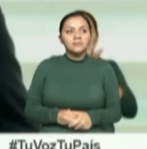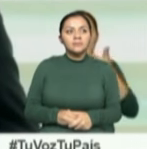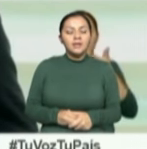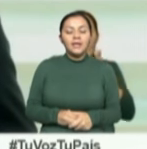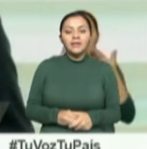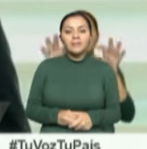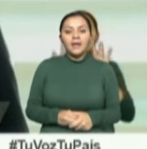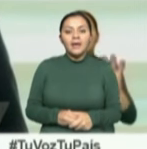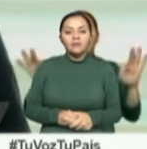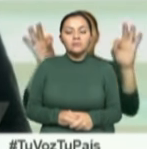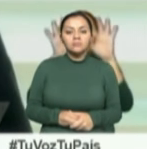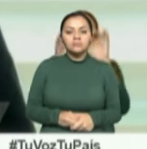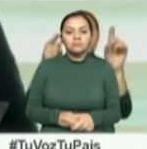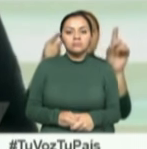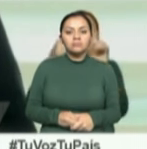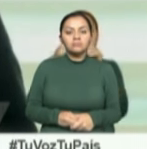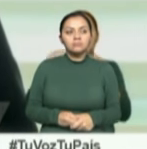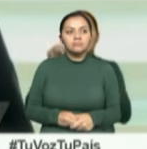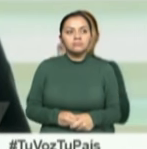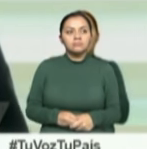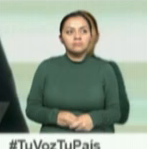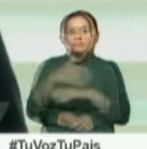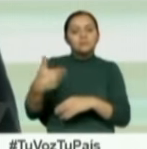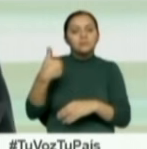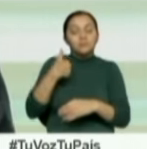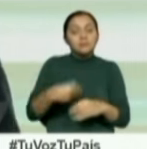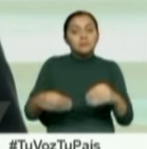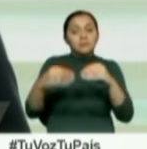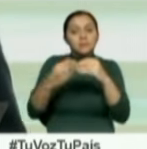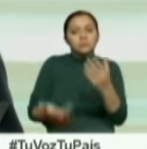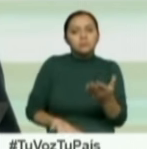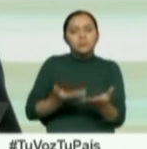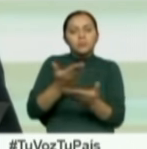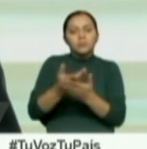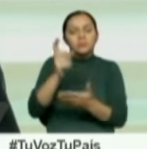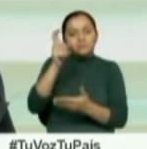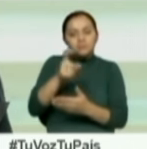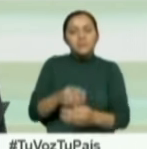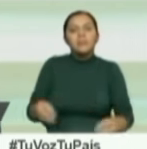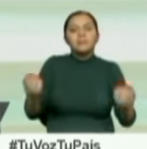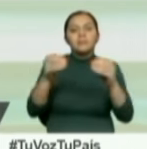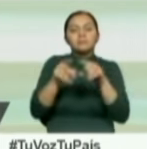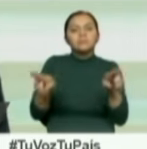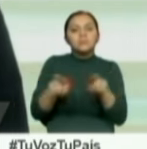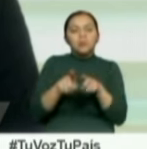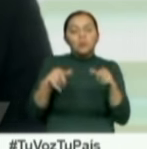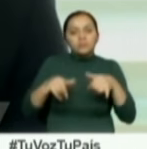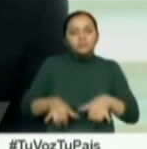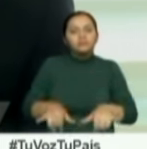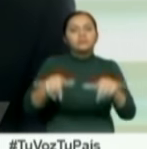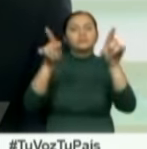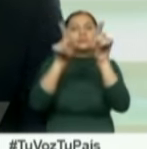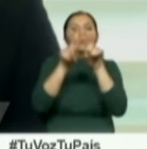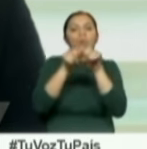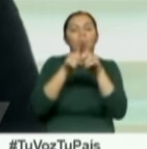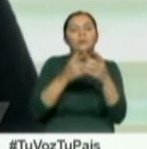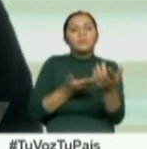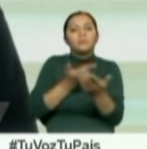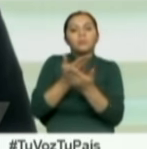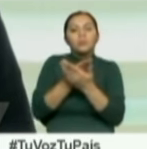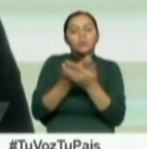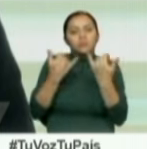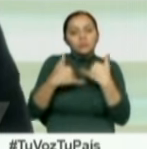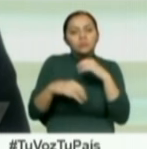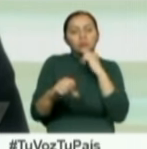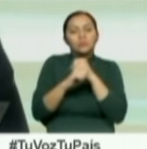Obviamente, Ecuador tiene sus propuestas y también, por supuesto, continuaremos con las propuestas que ha venido